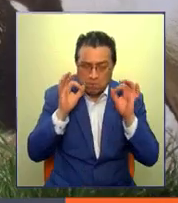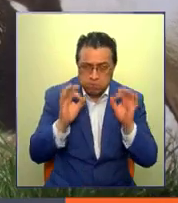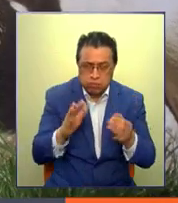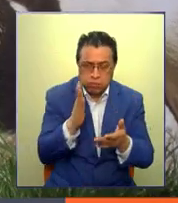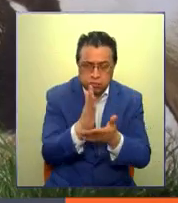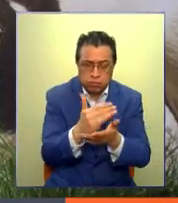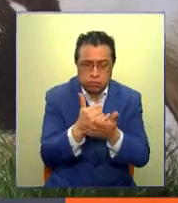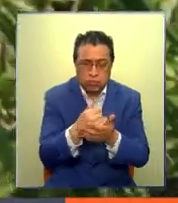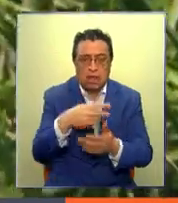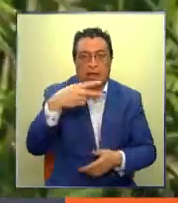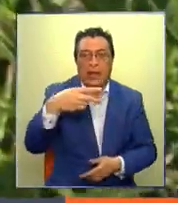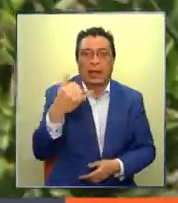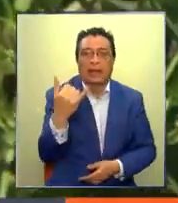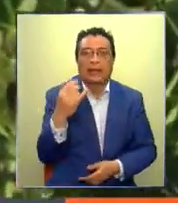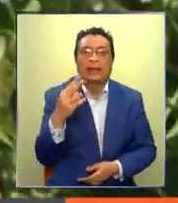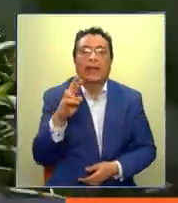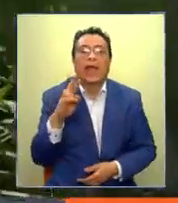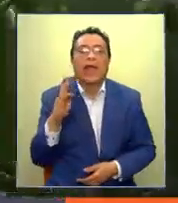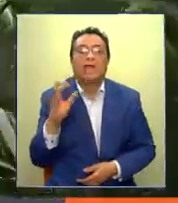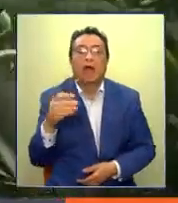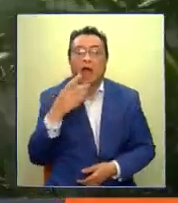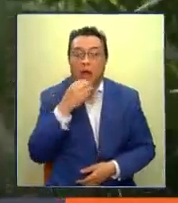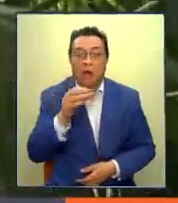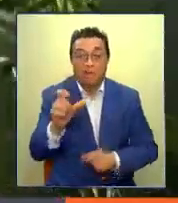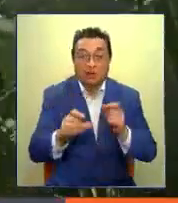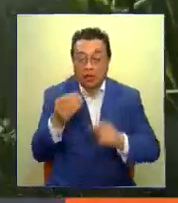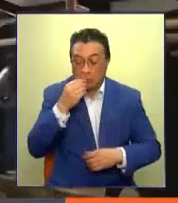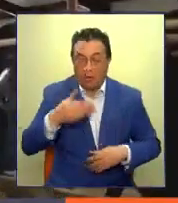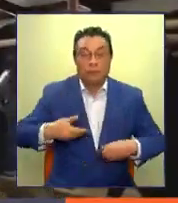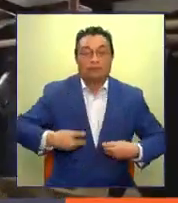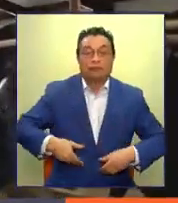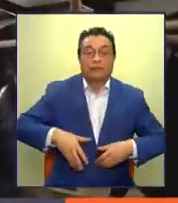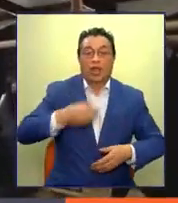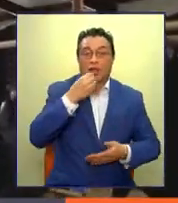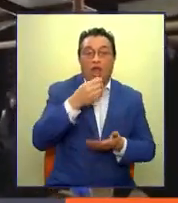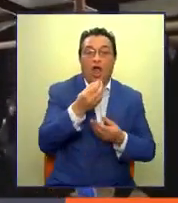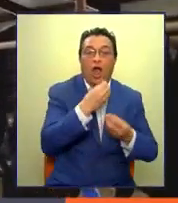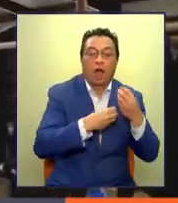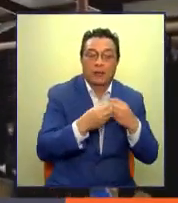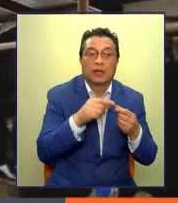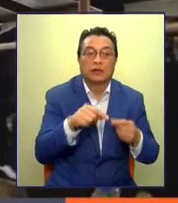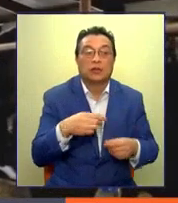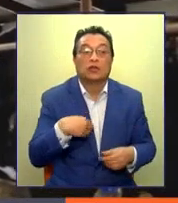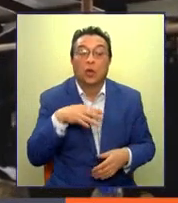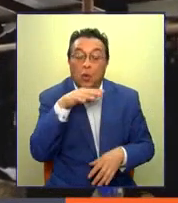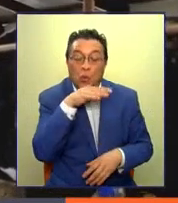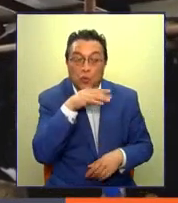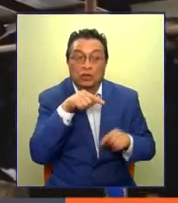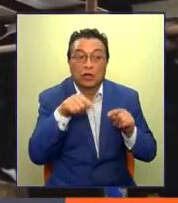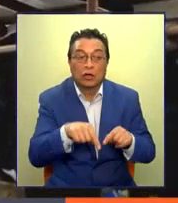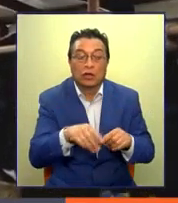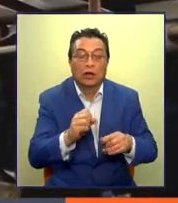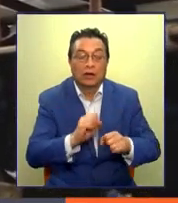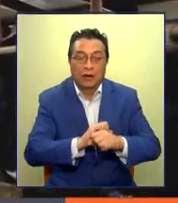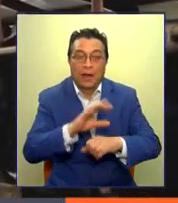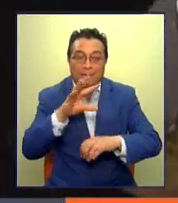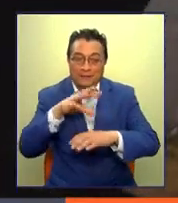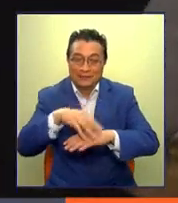en una hierba que las personas usan para la digestión y para cocinar. Ha estado utilizando una forrajera en